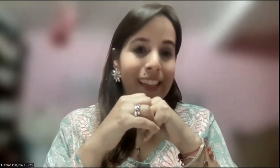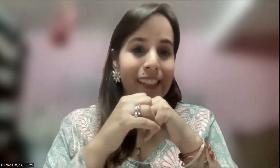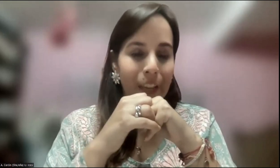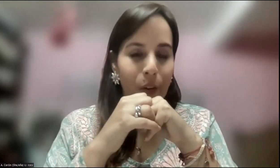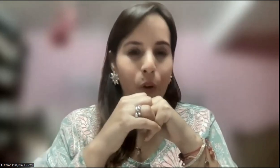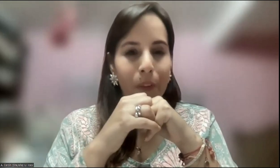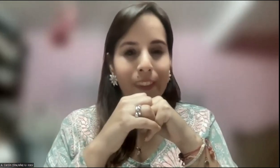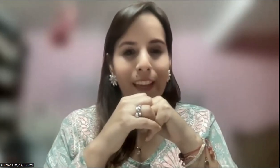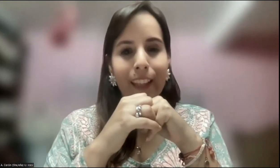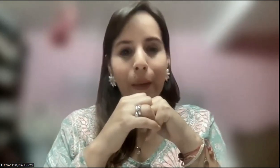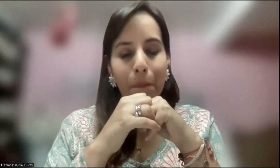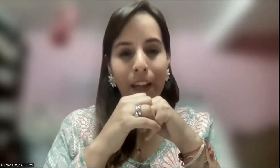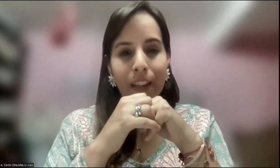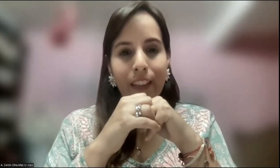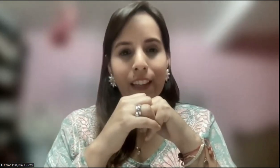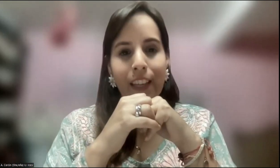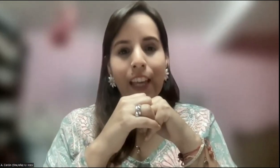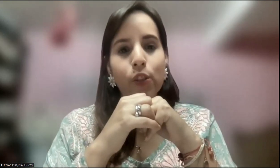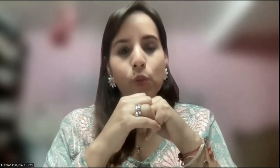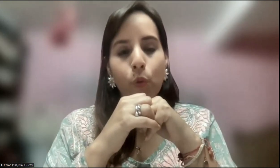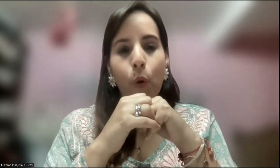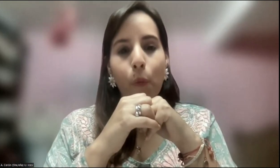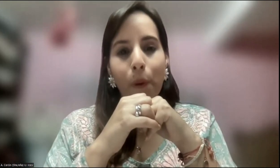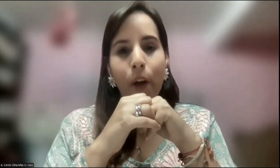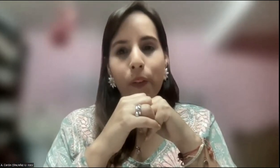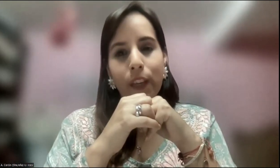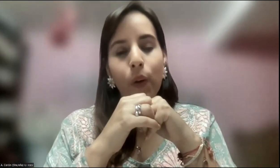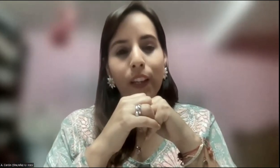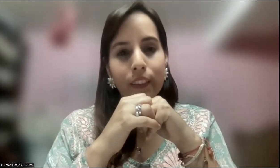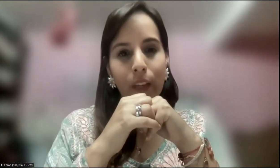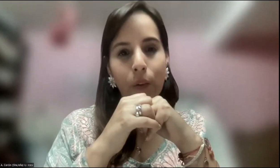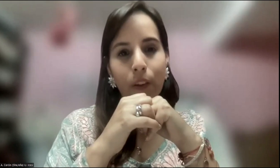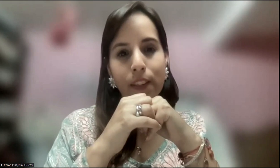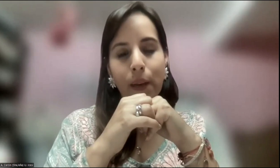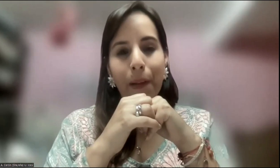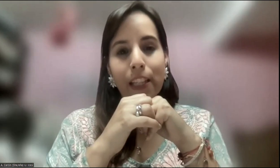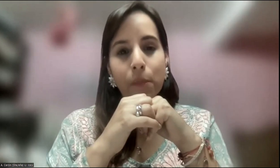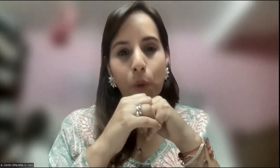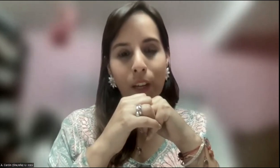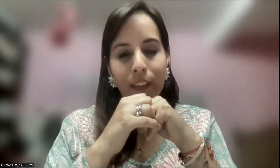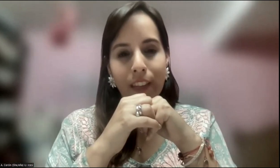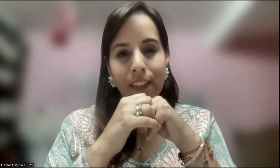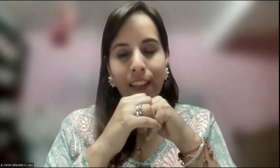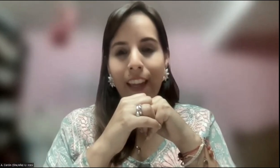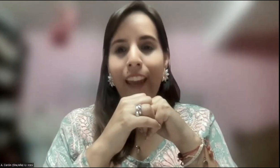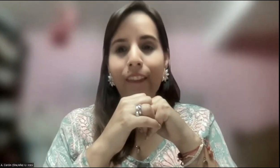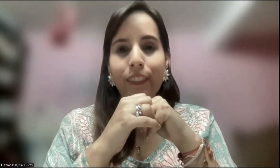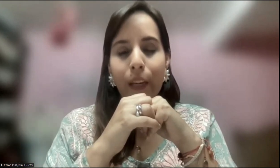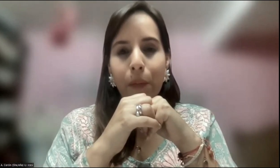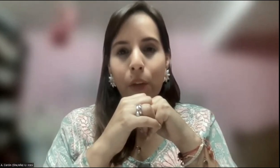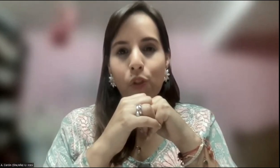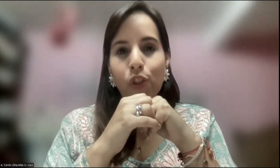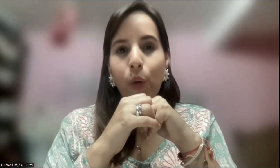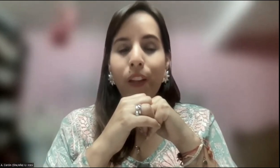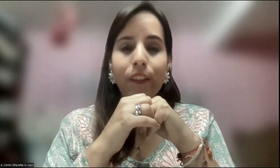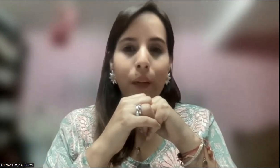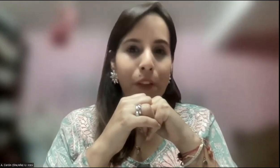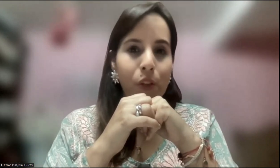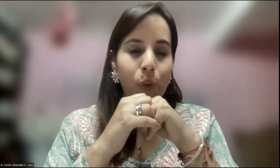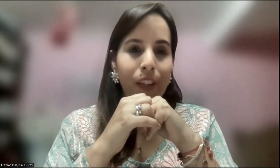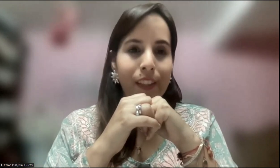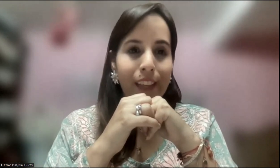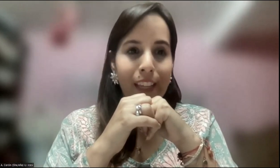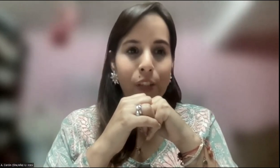también deseo comentar que Marta estuvo bajo ese colectivo que se llama Las violetas en términos de una